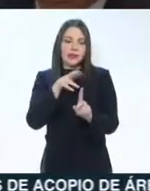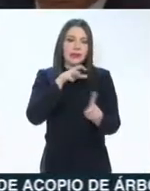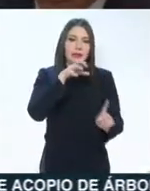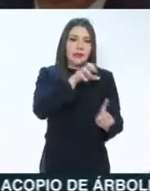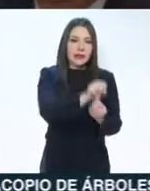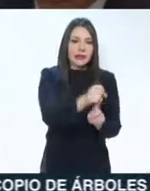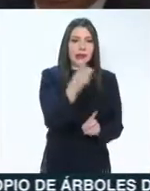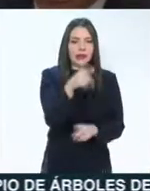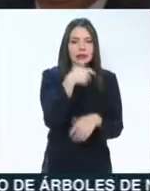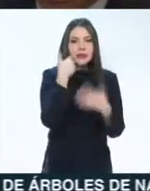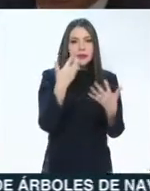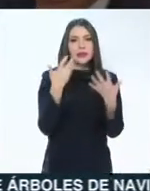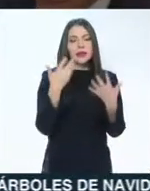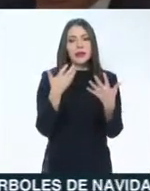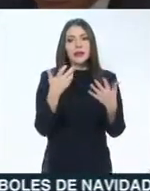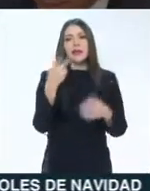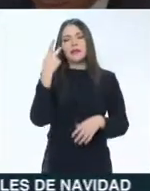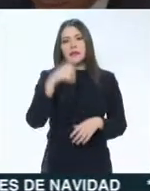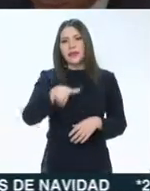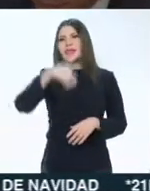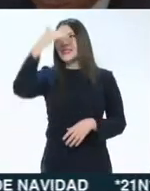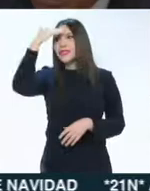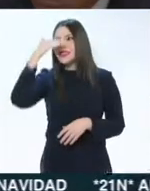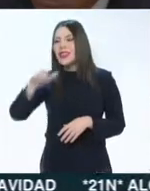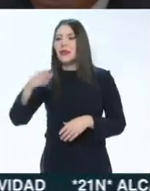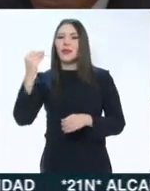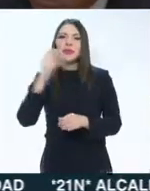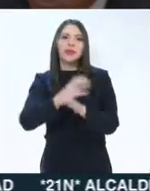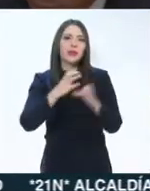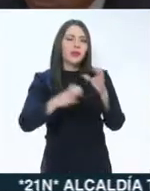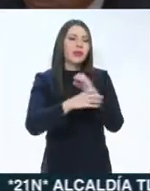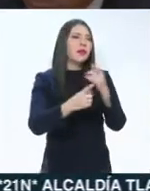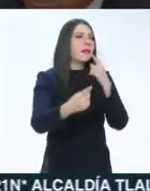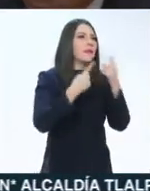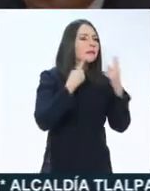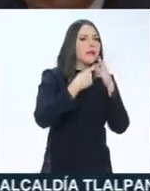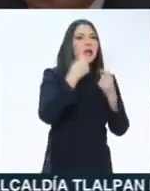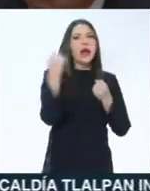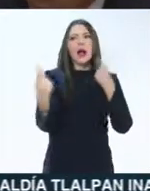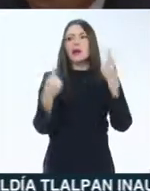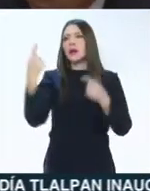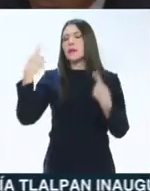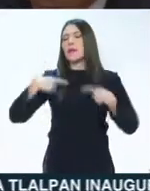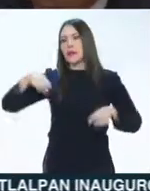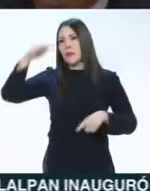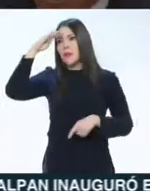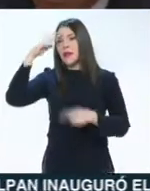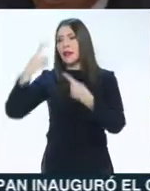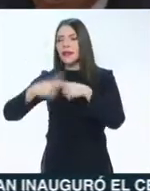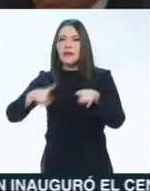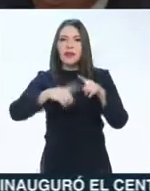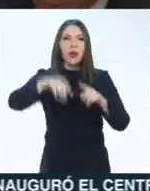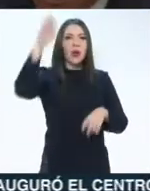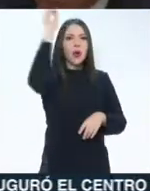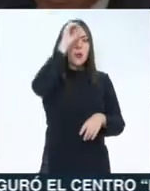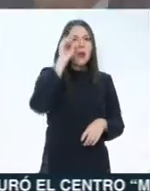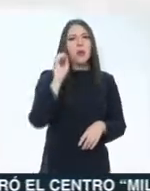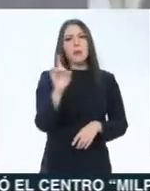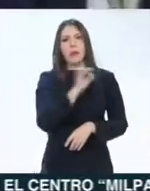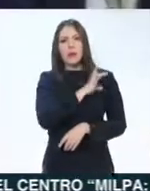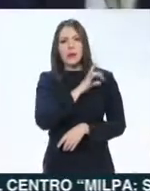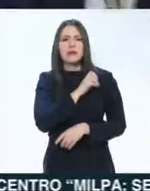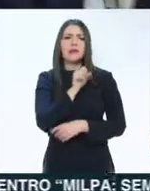entre la dura realidad, entre la urgencia, entre fobias, entre prejuicios, convicciones, temores, todos